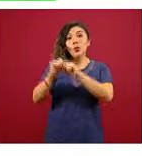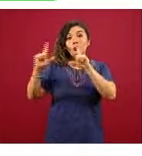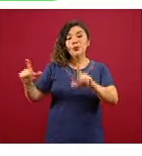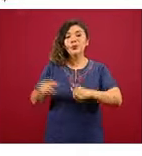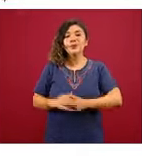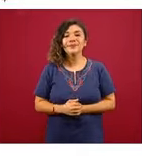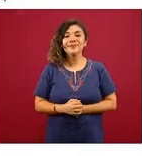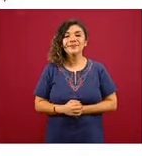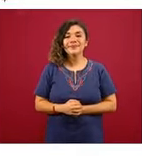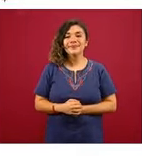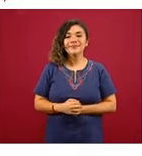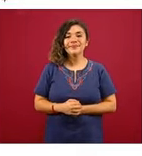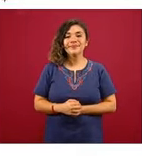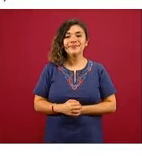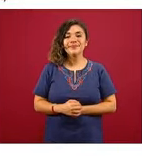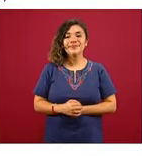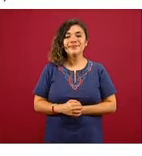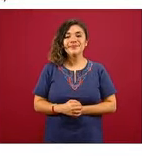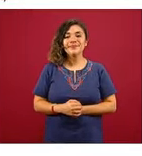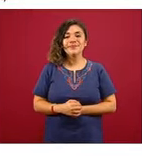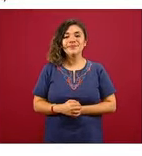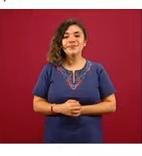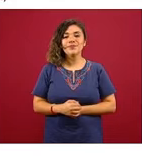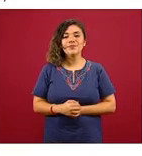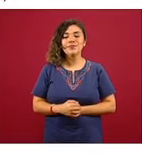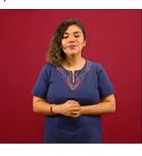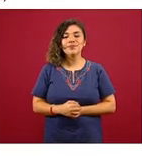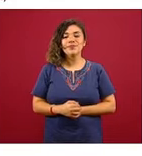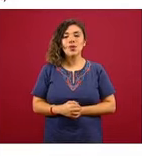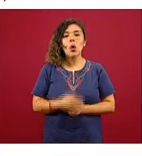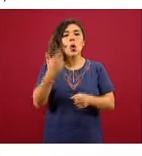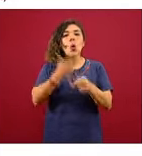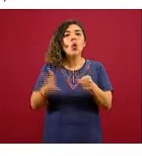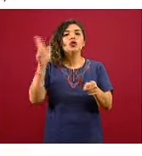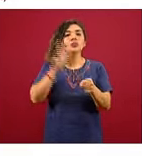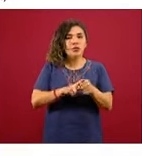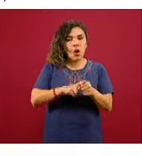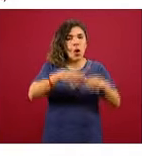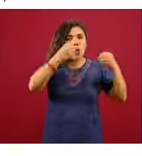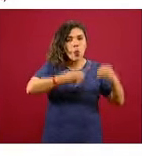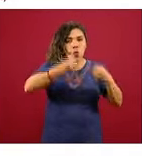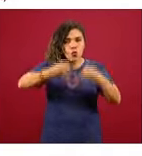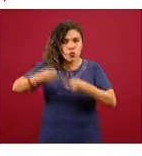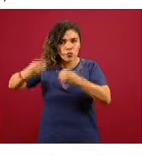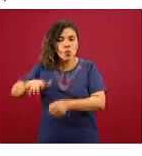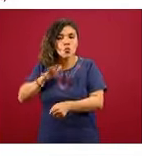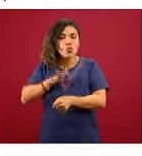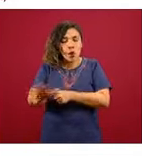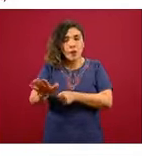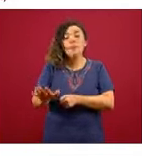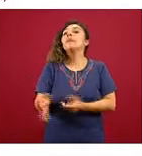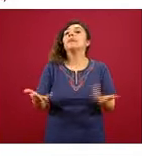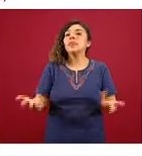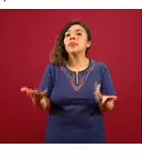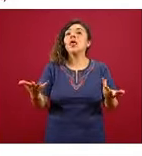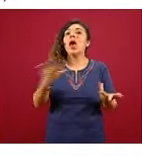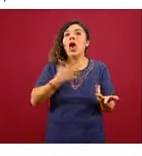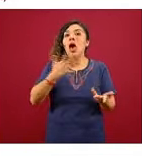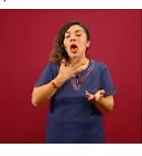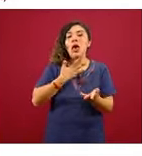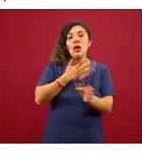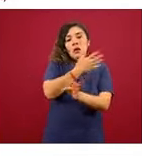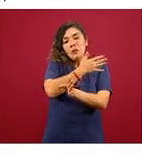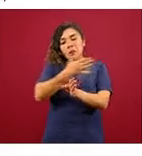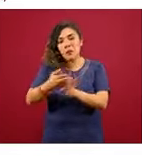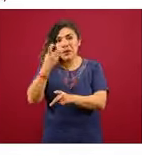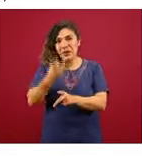diapositiva, donde actualizamos precisamente la ocupación y disponibilidad hospitalaria. Prácticamente hemos visto durante toda